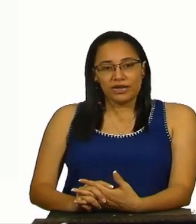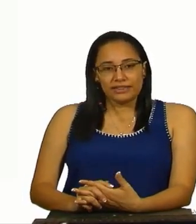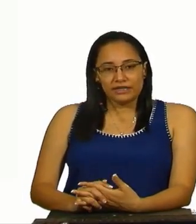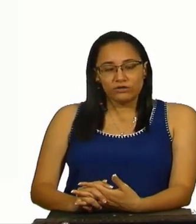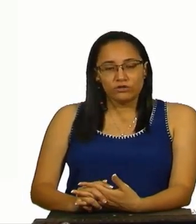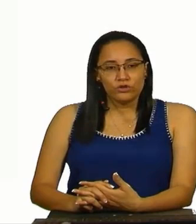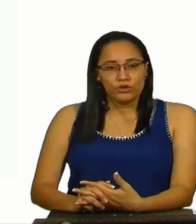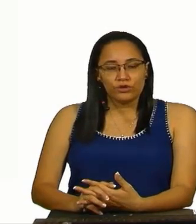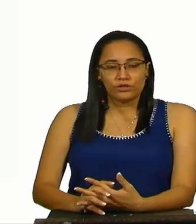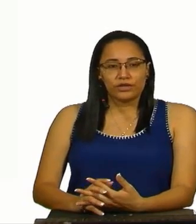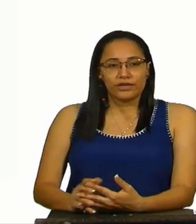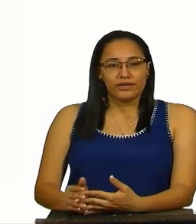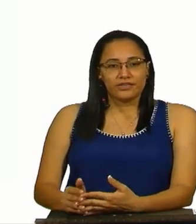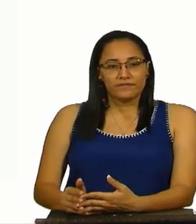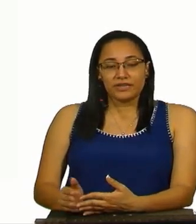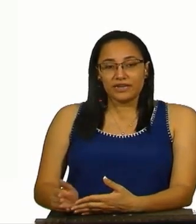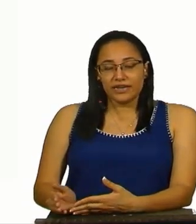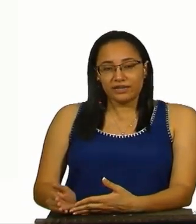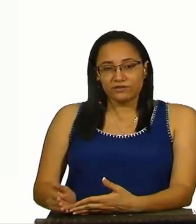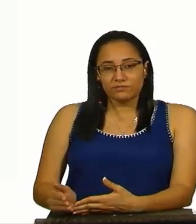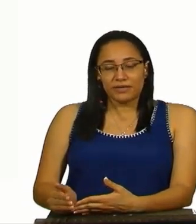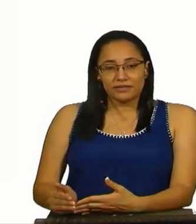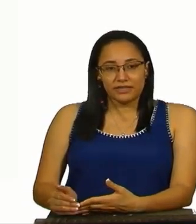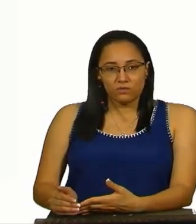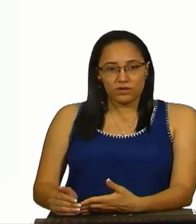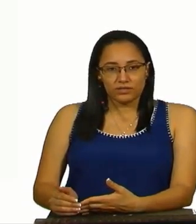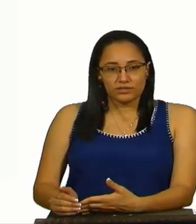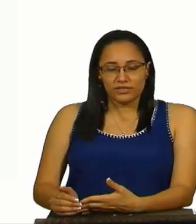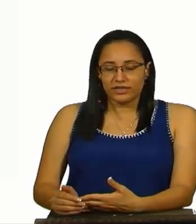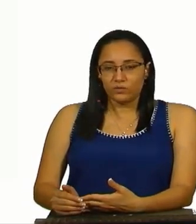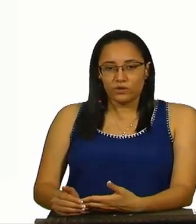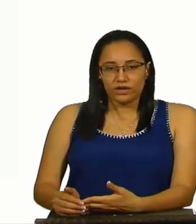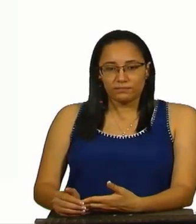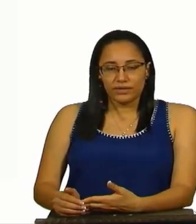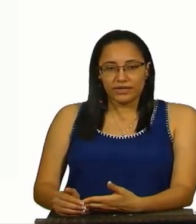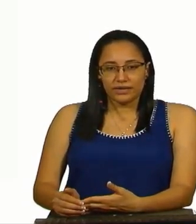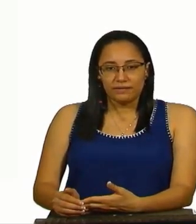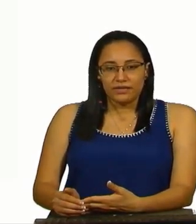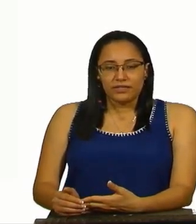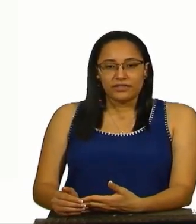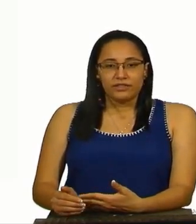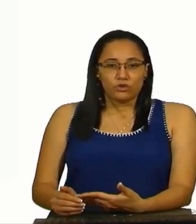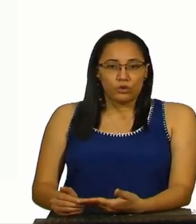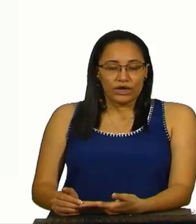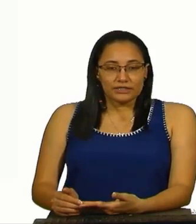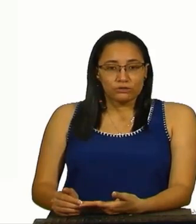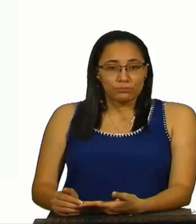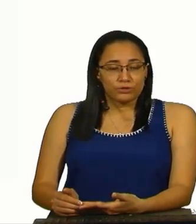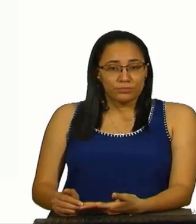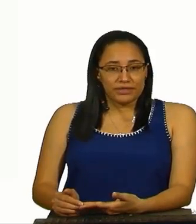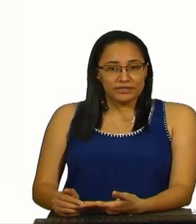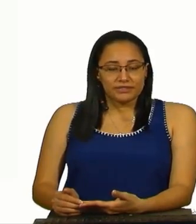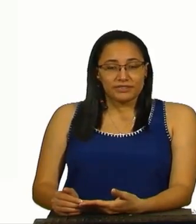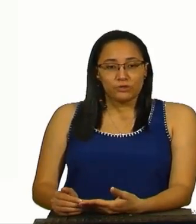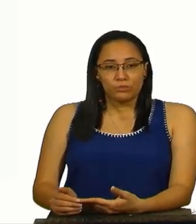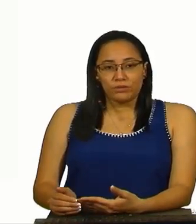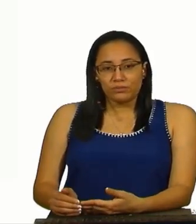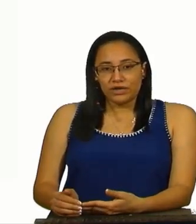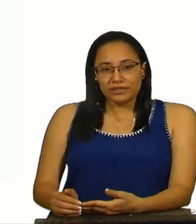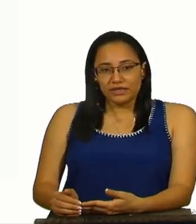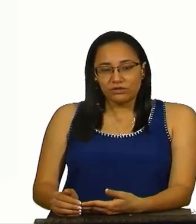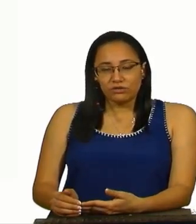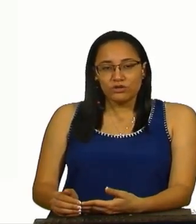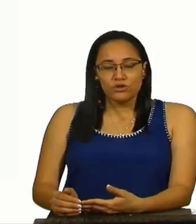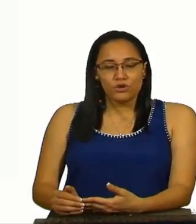los verbos latinos no llevan en ellos partículas de ninguna manera. En todo caso, permit, siendo un